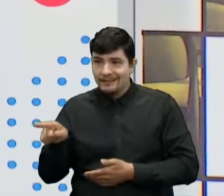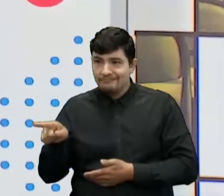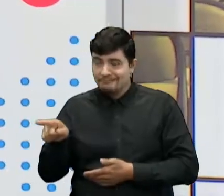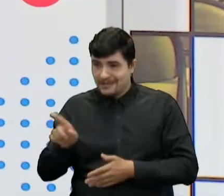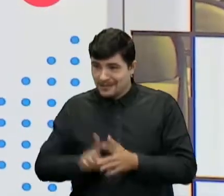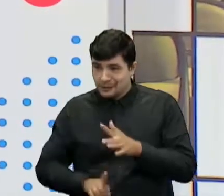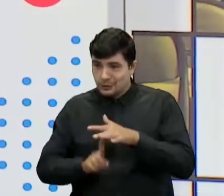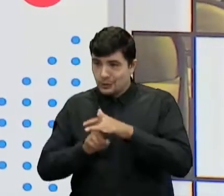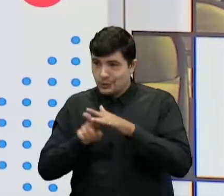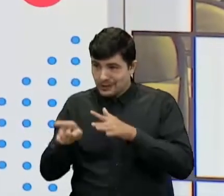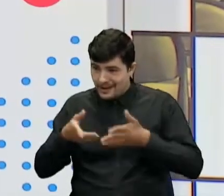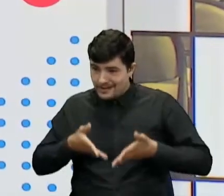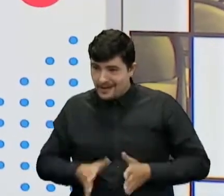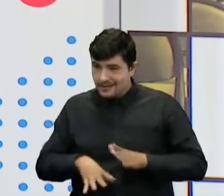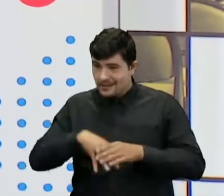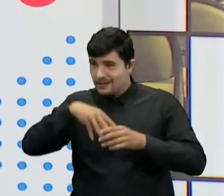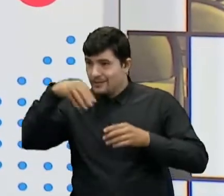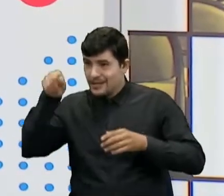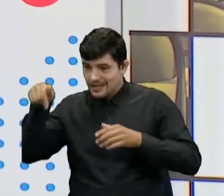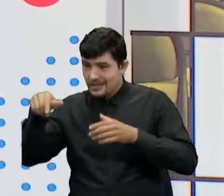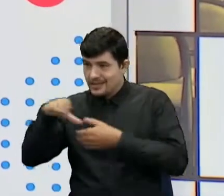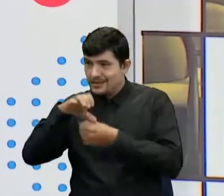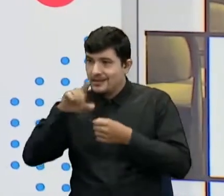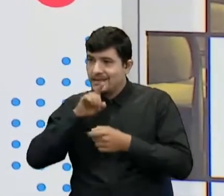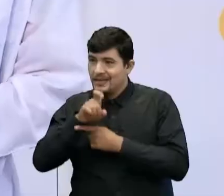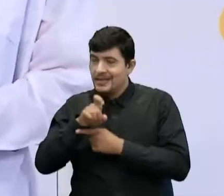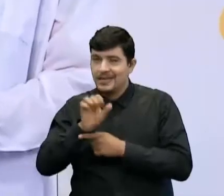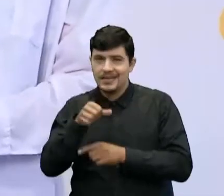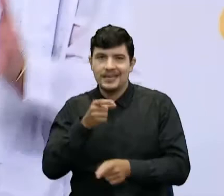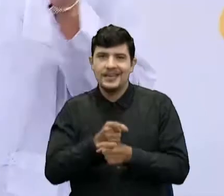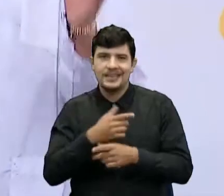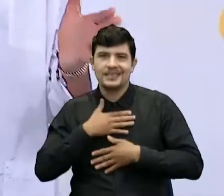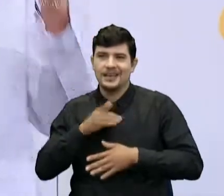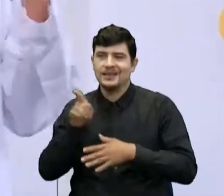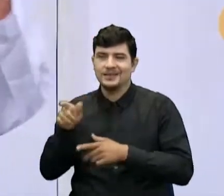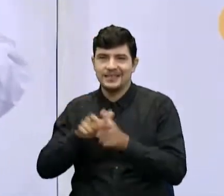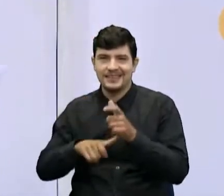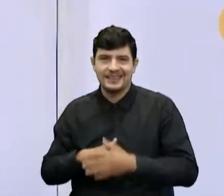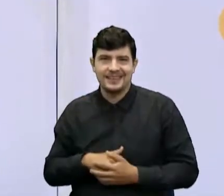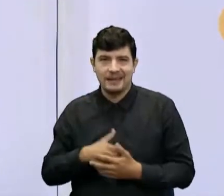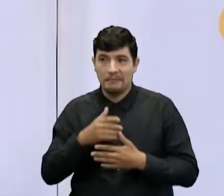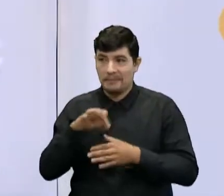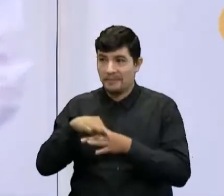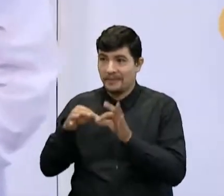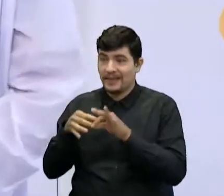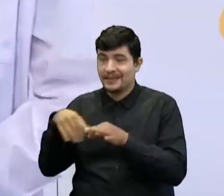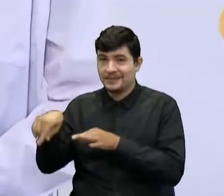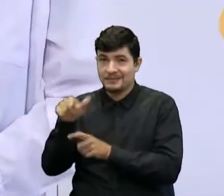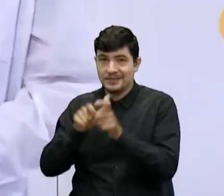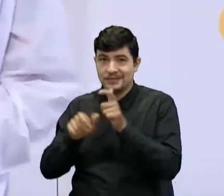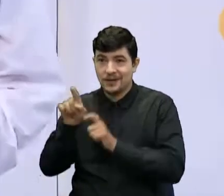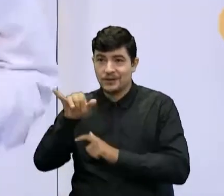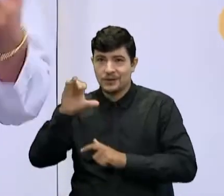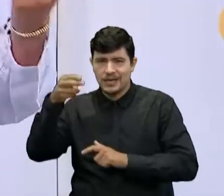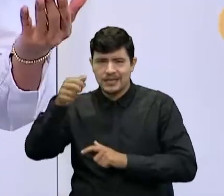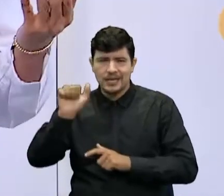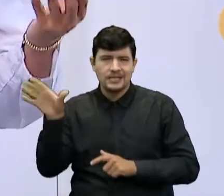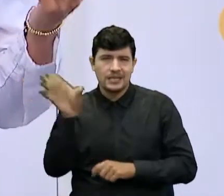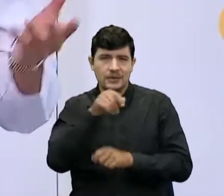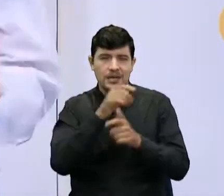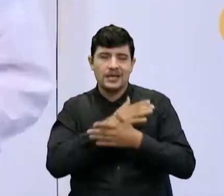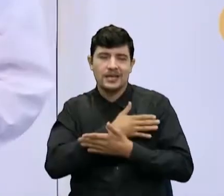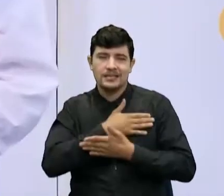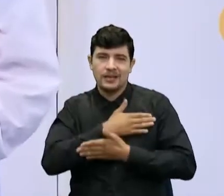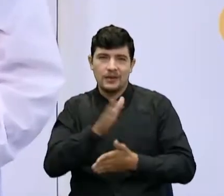De allá salí Saludos a Soacha También allá a Soacha La gente en Bogotá Tiene los genes de Soacha De esta gente Saludos a todas las personas Que nos ven a nivel